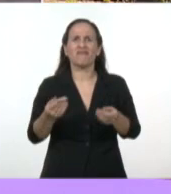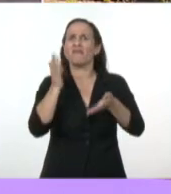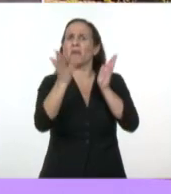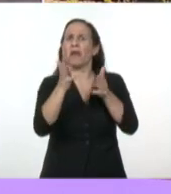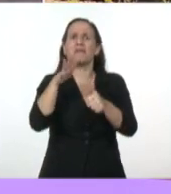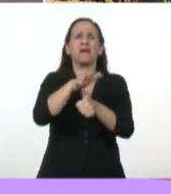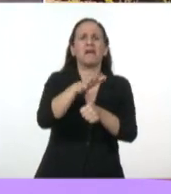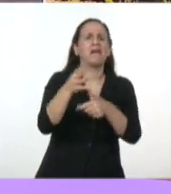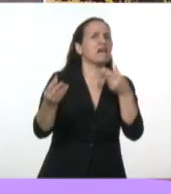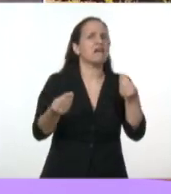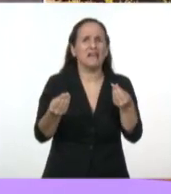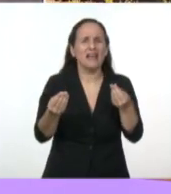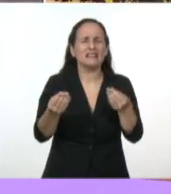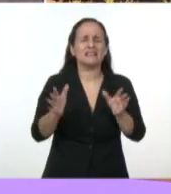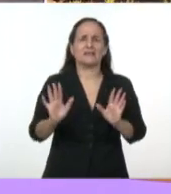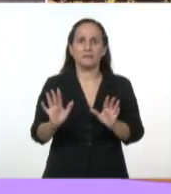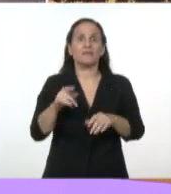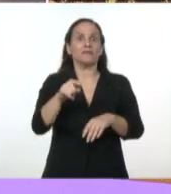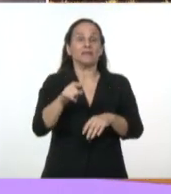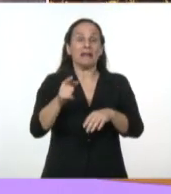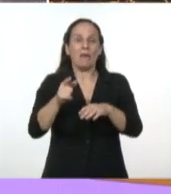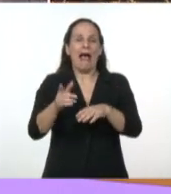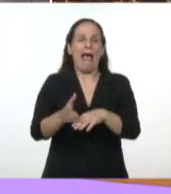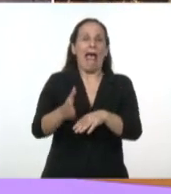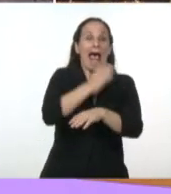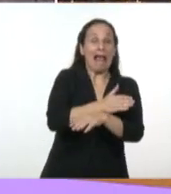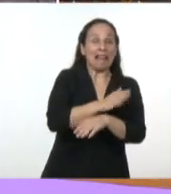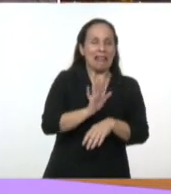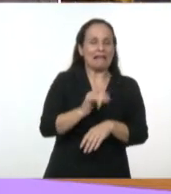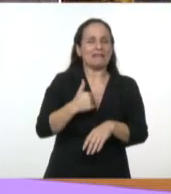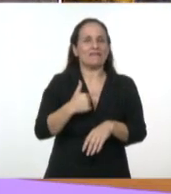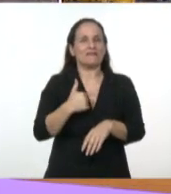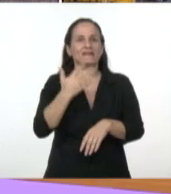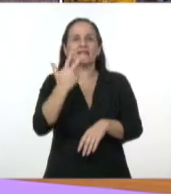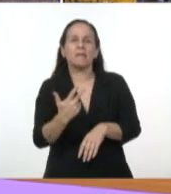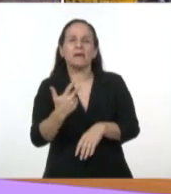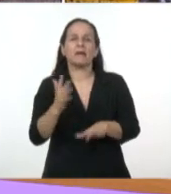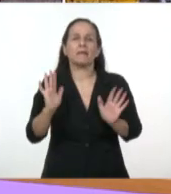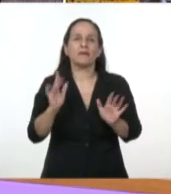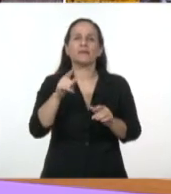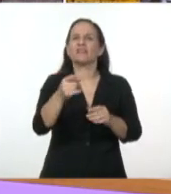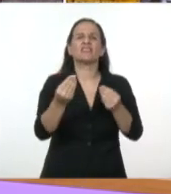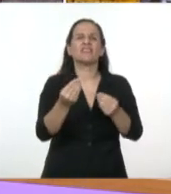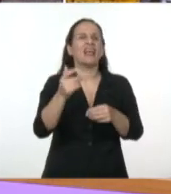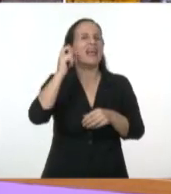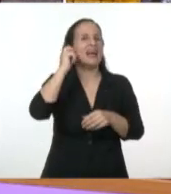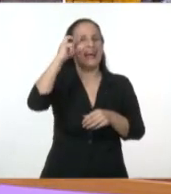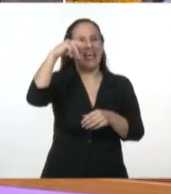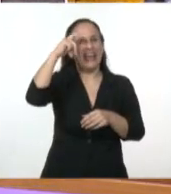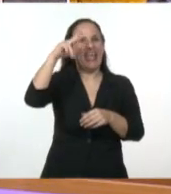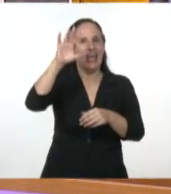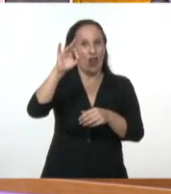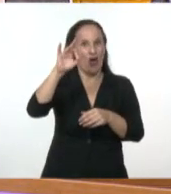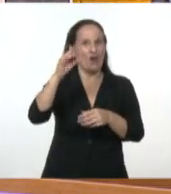realidad, antes de pensar en la violencia de género, lo que me gustaría es que volvamos a repasar la noción de género. Recordemos